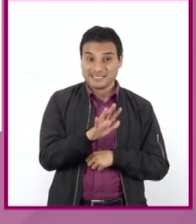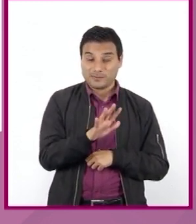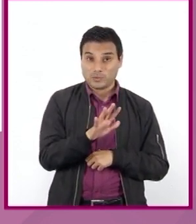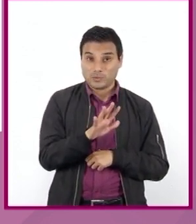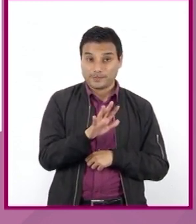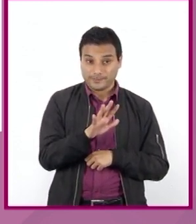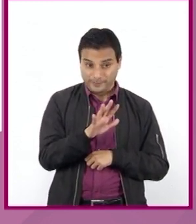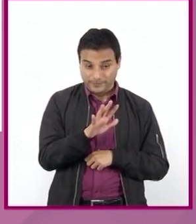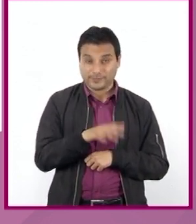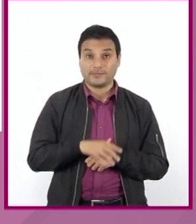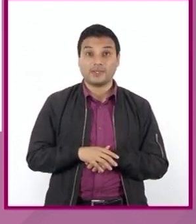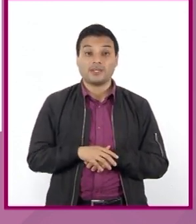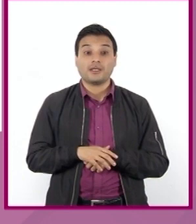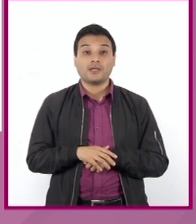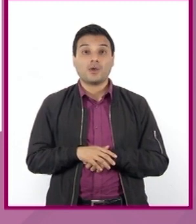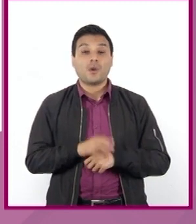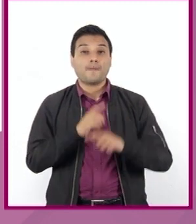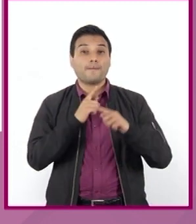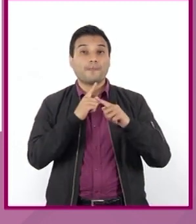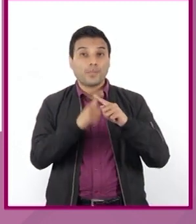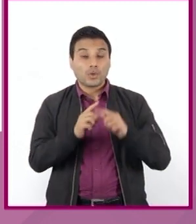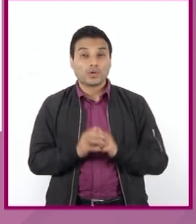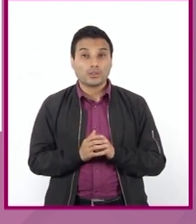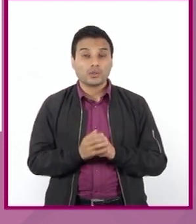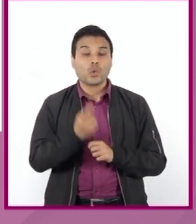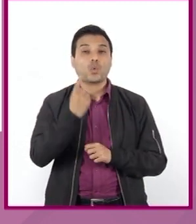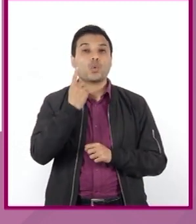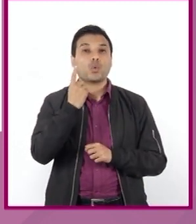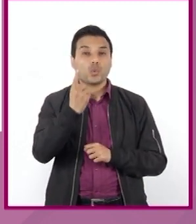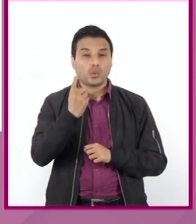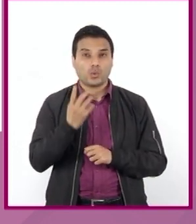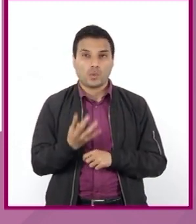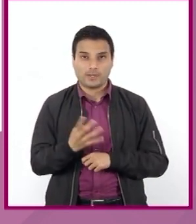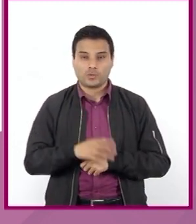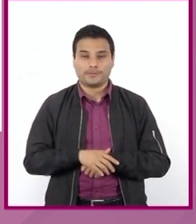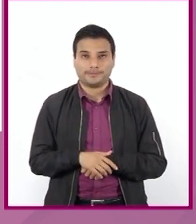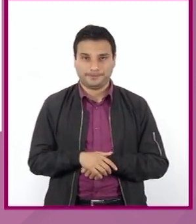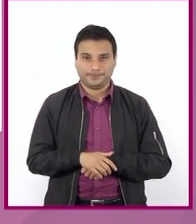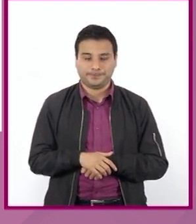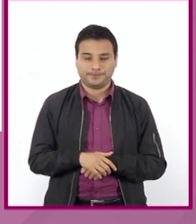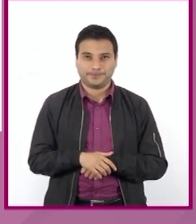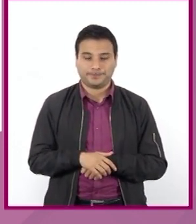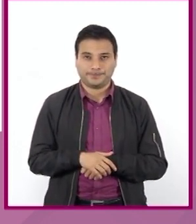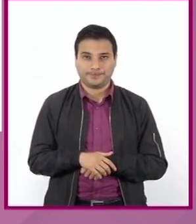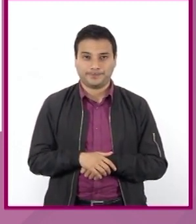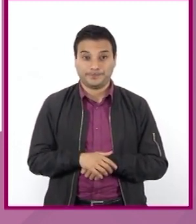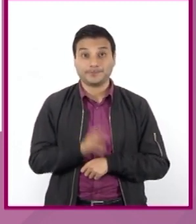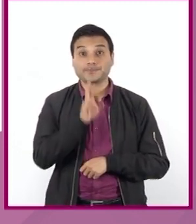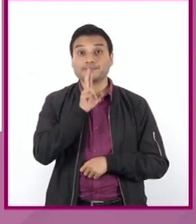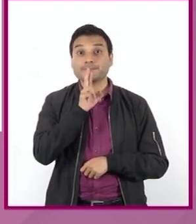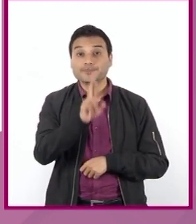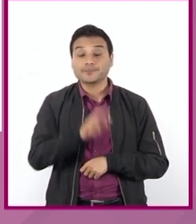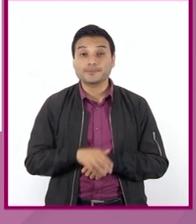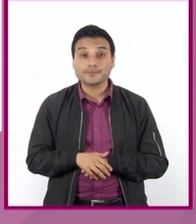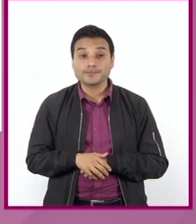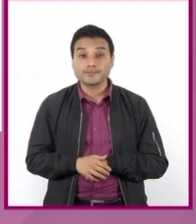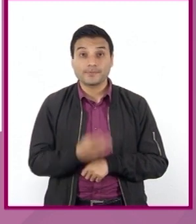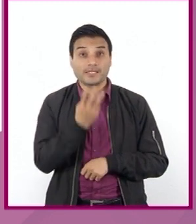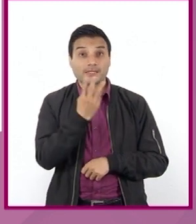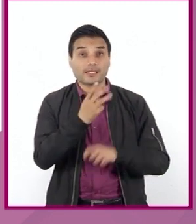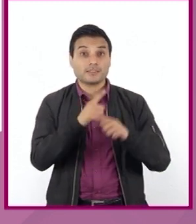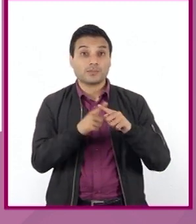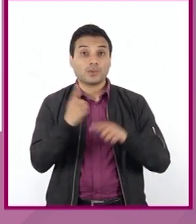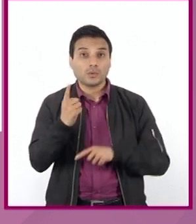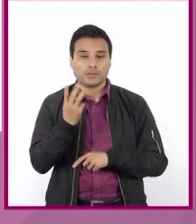enteros es el mismo que el producto de 3 décimos por 1/4. Resolvemos. 3 por